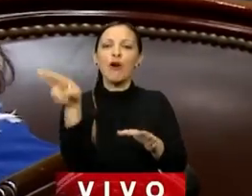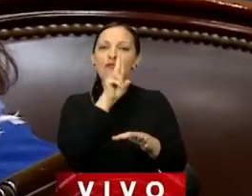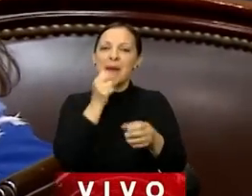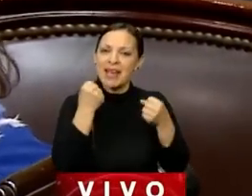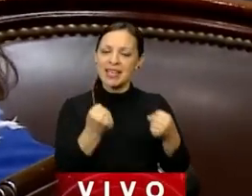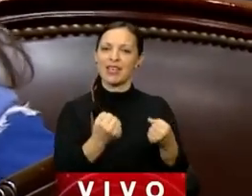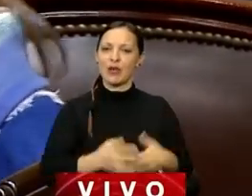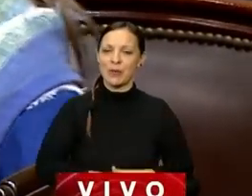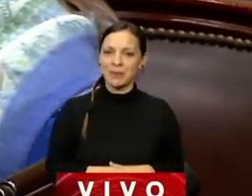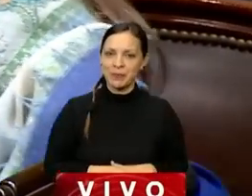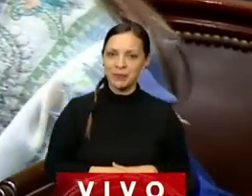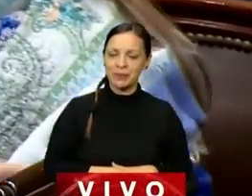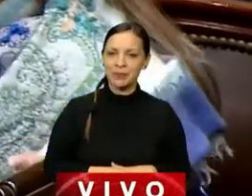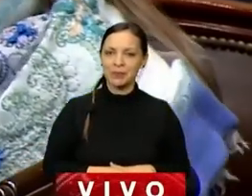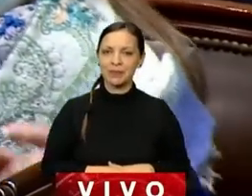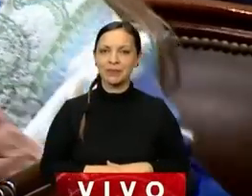señor presidente.